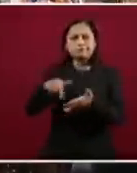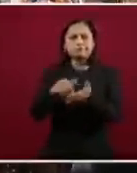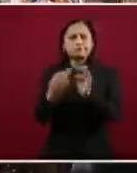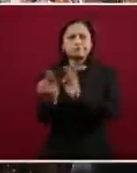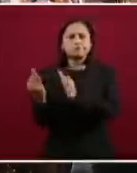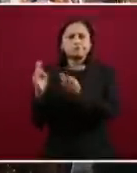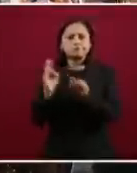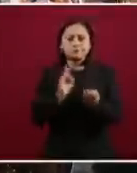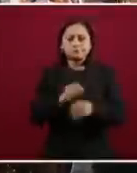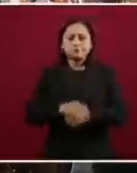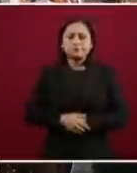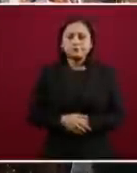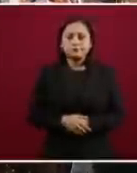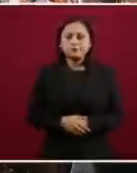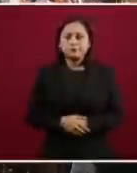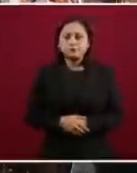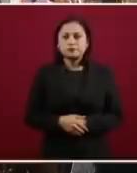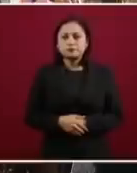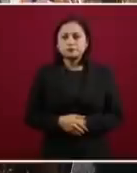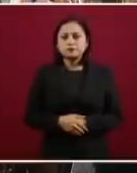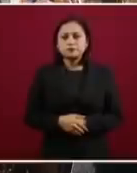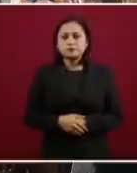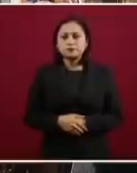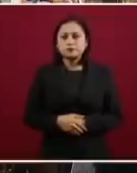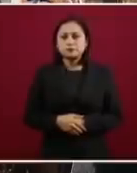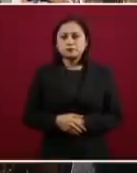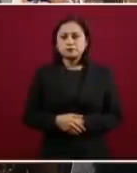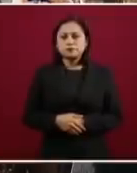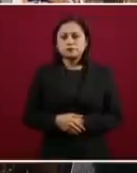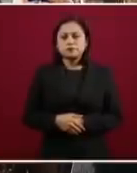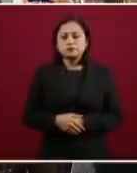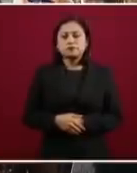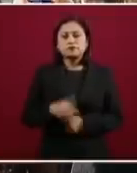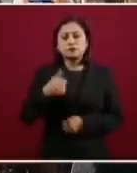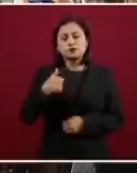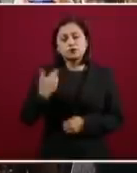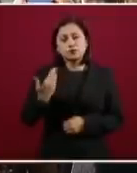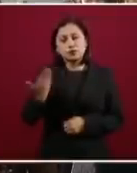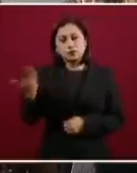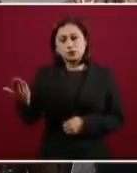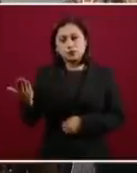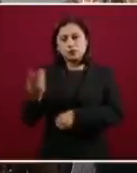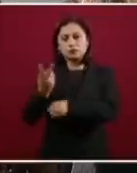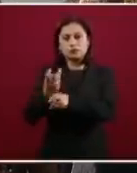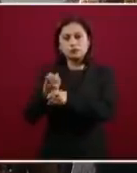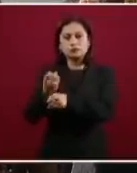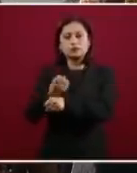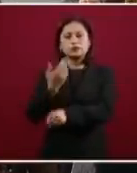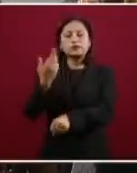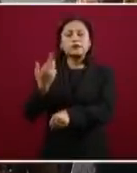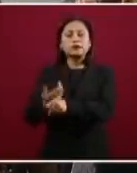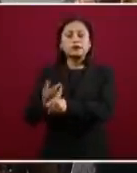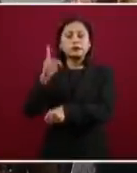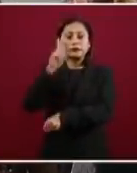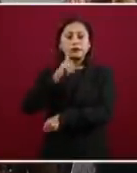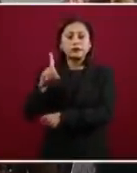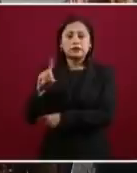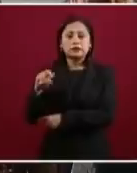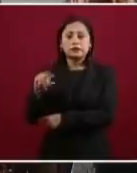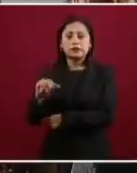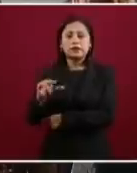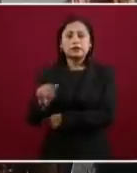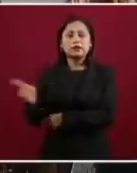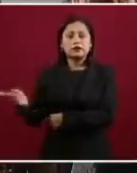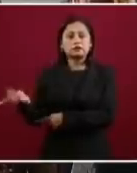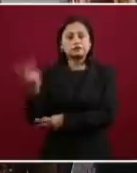Ahora, yo le pediría aquí, para que ya nos describiera, aquí a la subsecretaria Diana, que nos hiciera un resumen de los trabajos